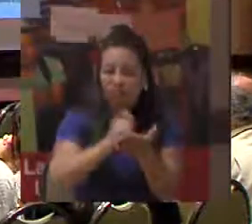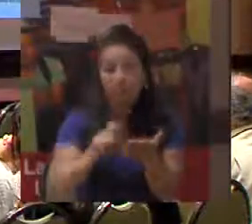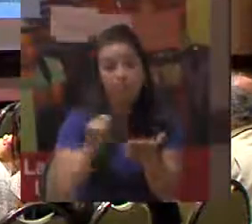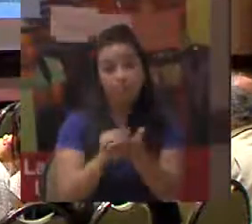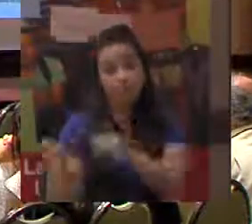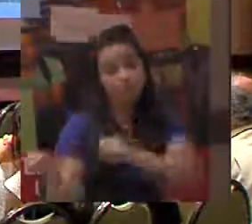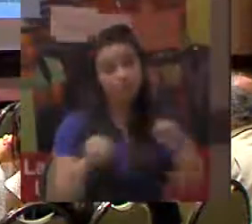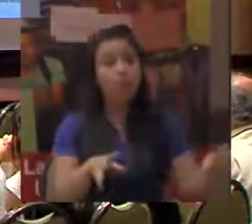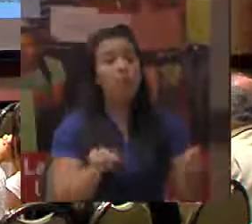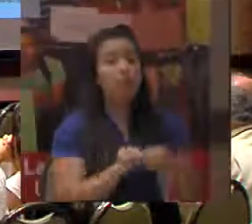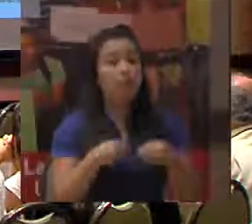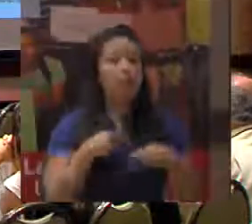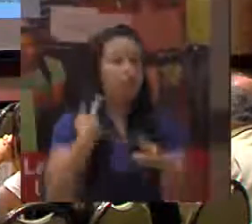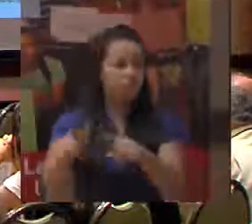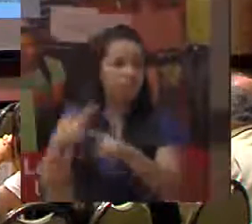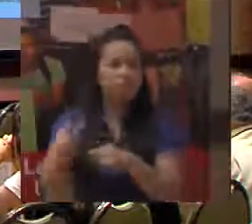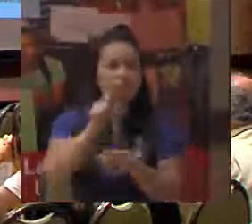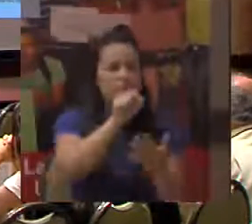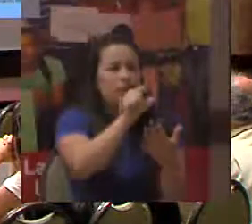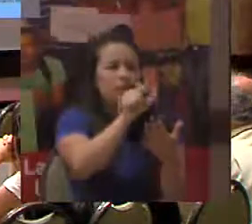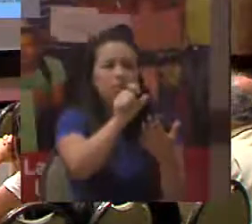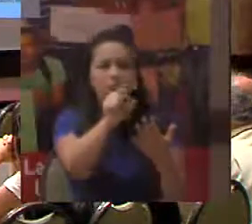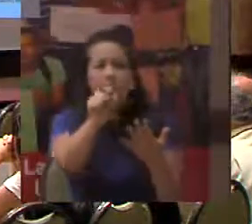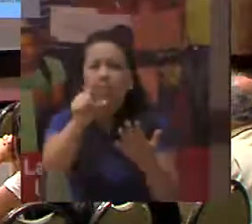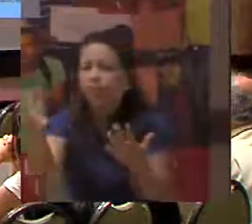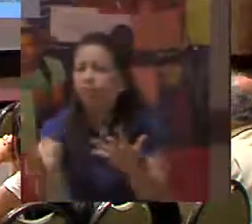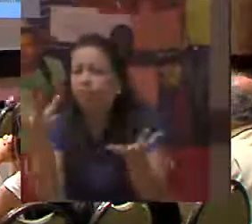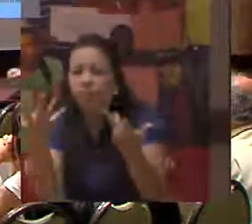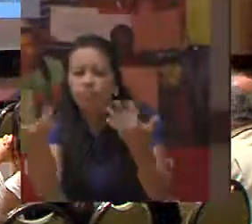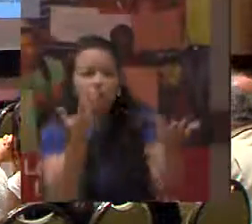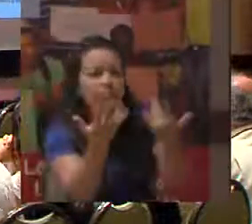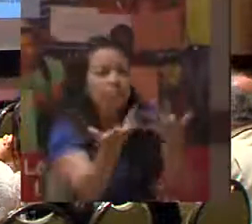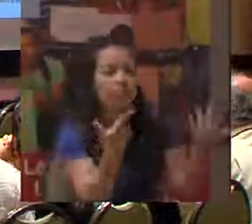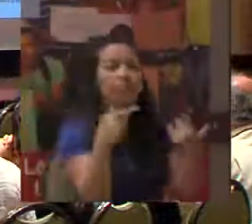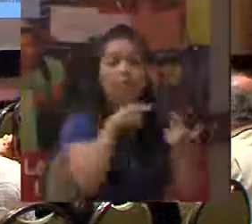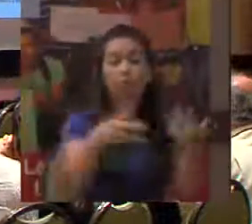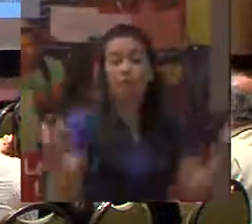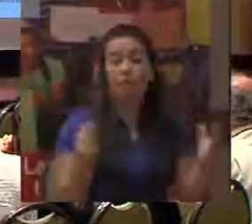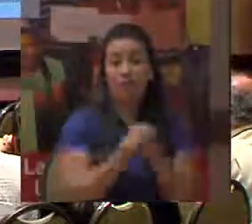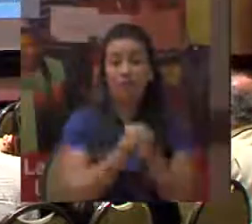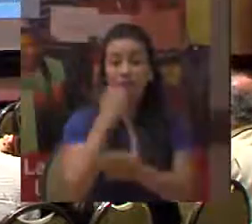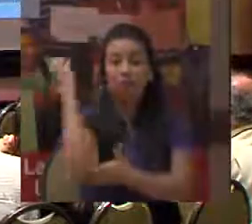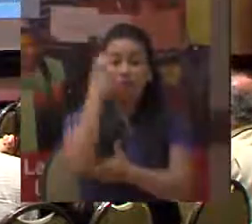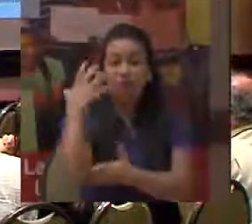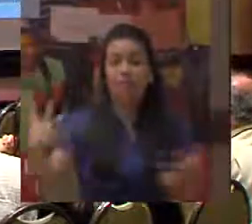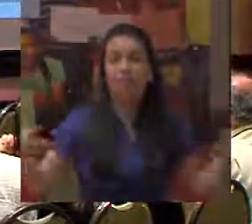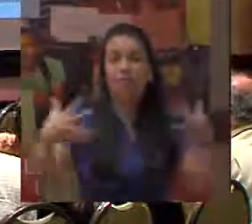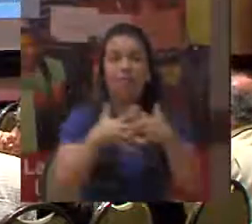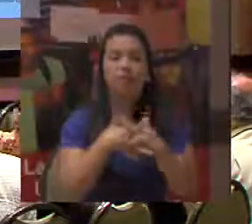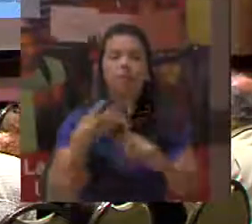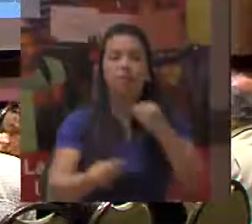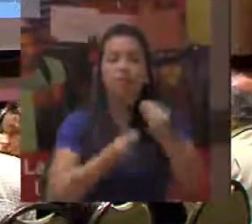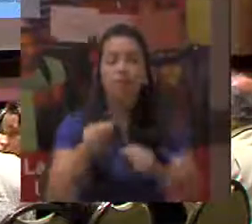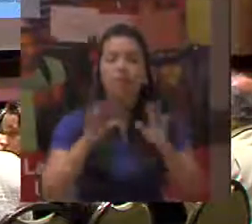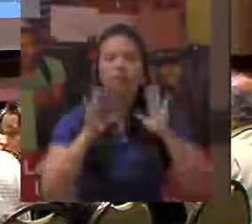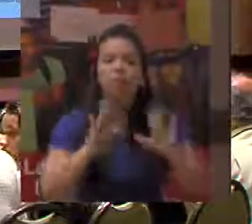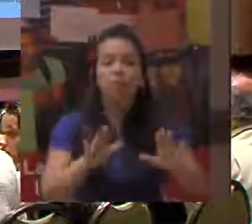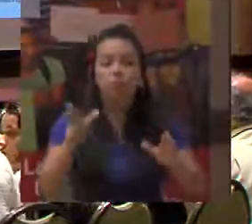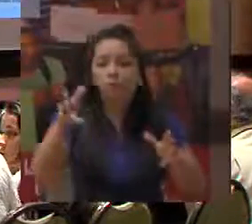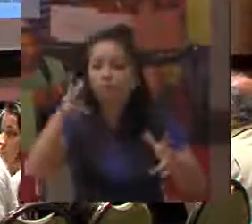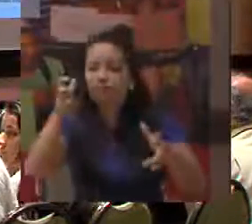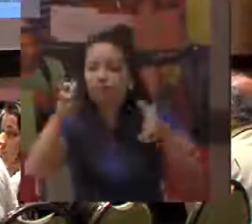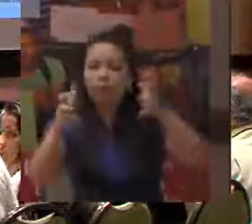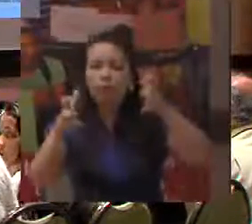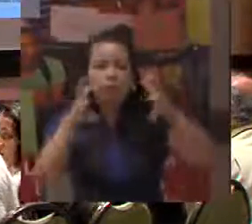en diferentes mediciones y encuestas realizadas por la Agencia Colombiana para la Reintegración con respecto a la